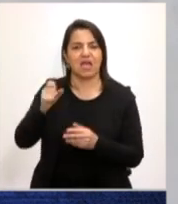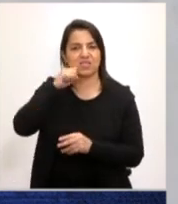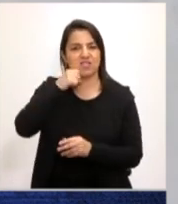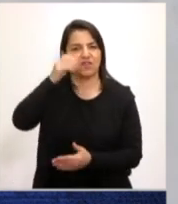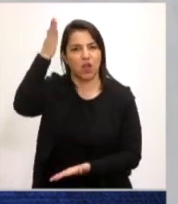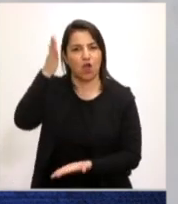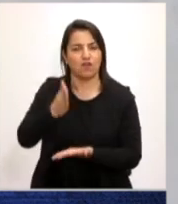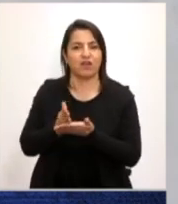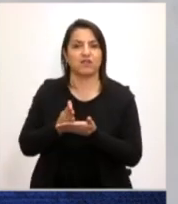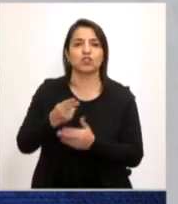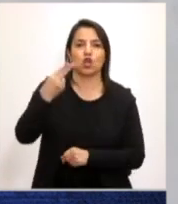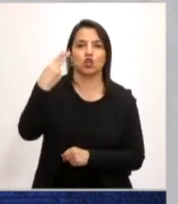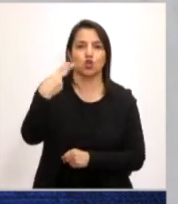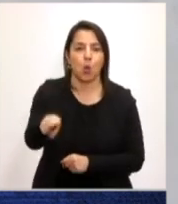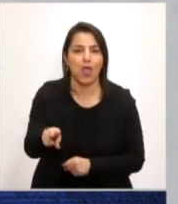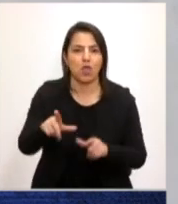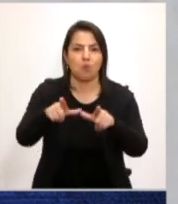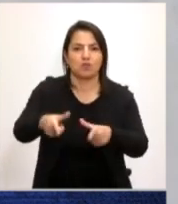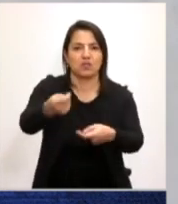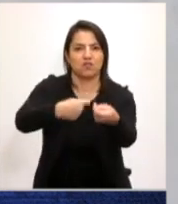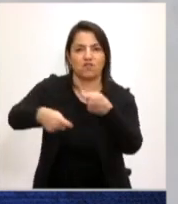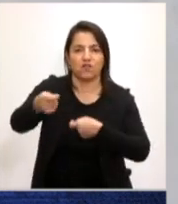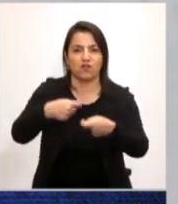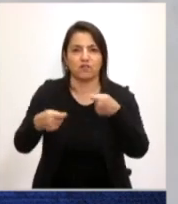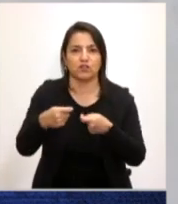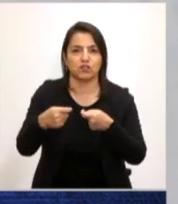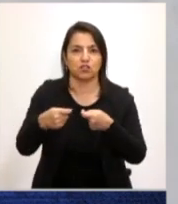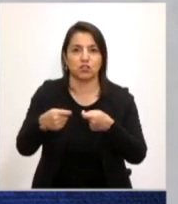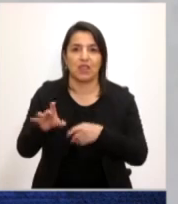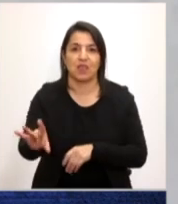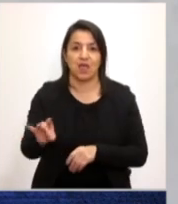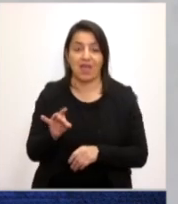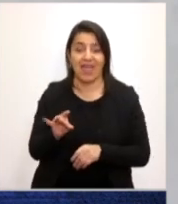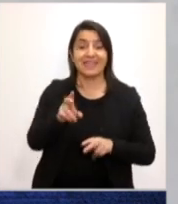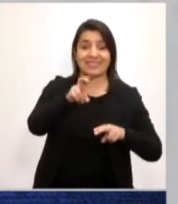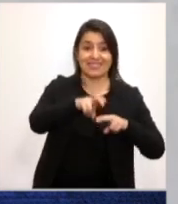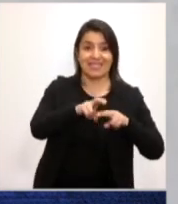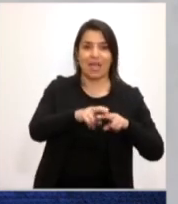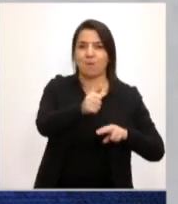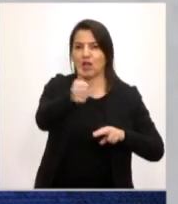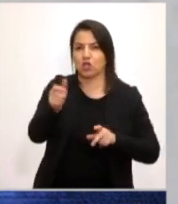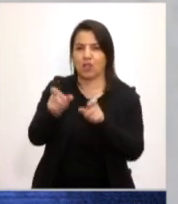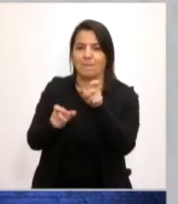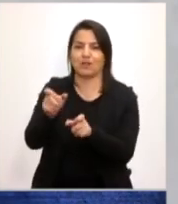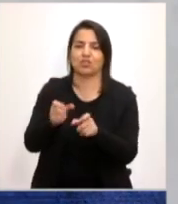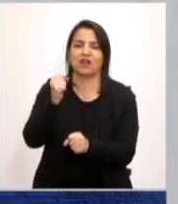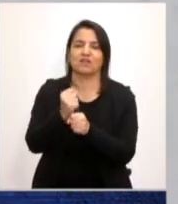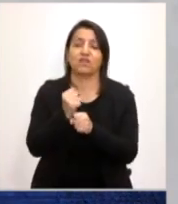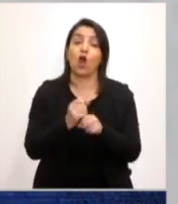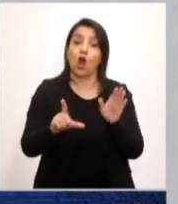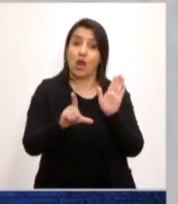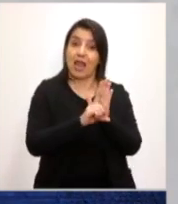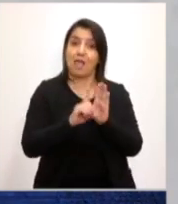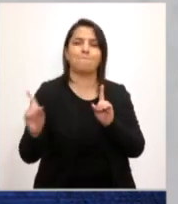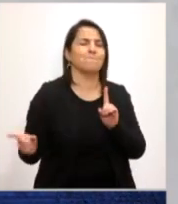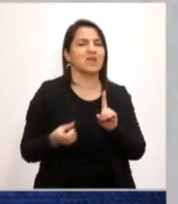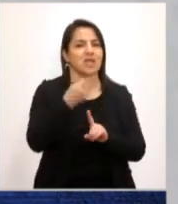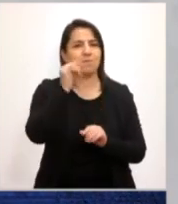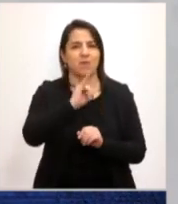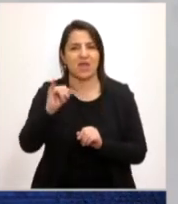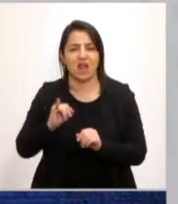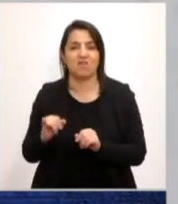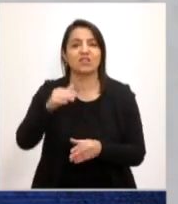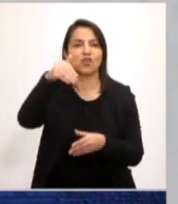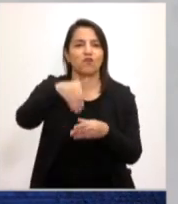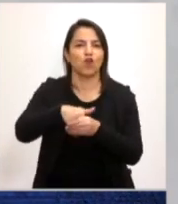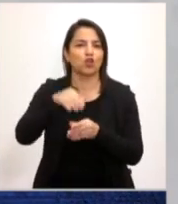obligación a los propietarios de establecimientos comerciales a disponer de sillas para todos los trabajadores, o la ley que permitió por primera vez el voto de las